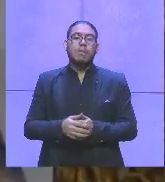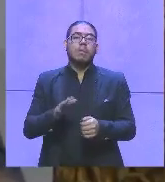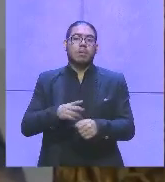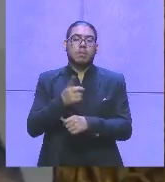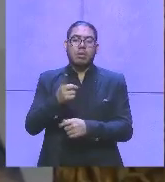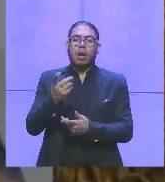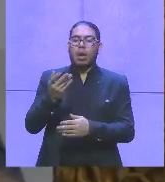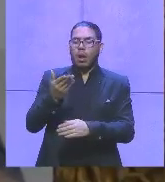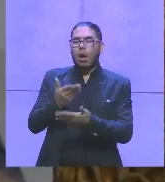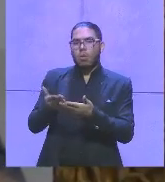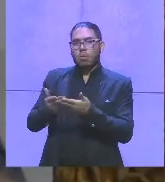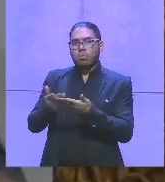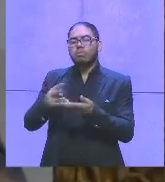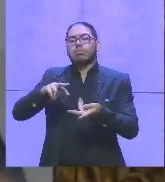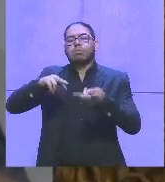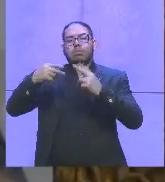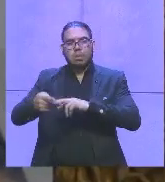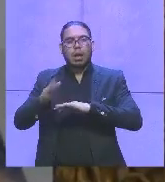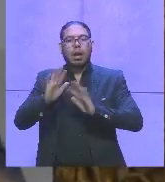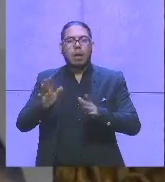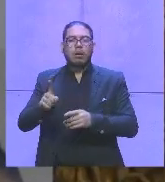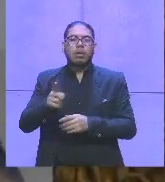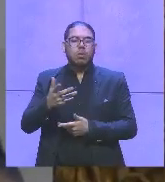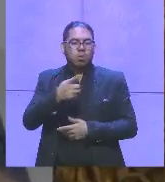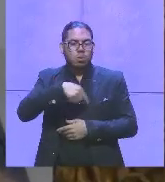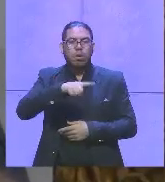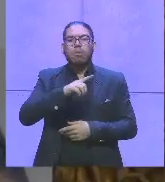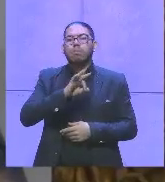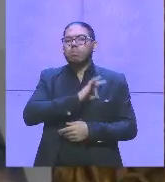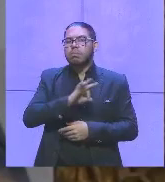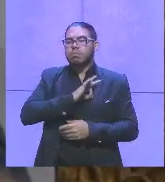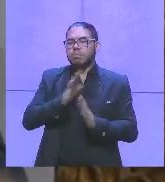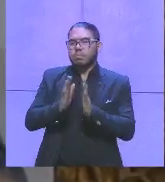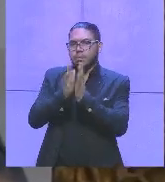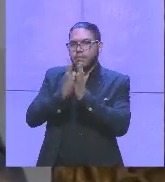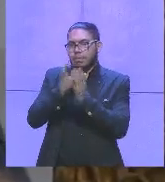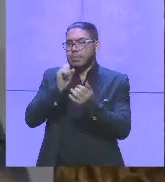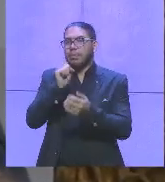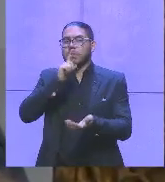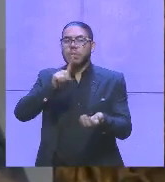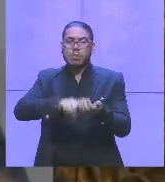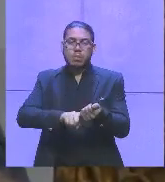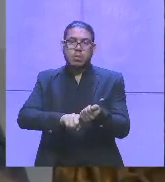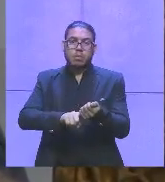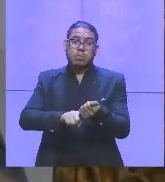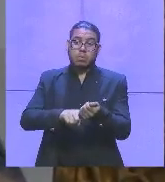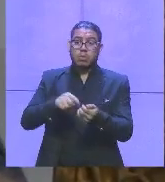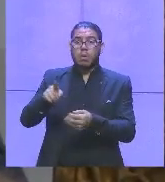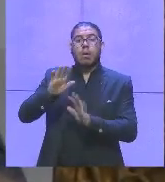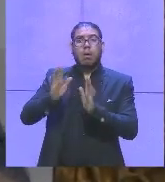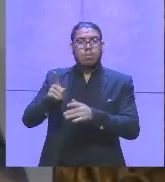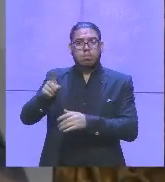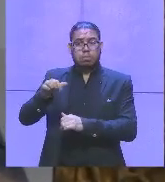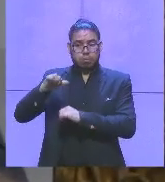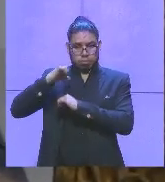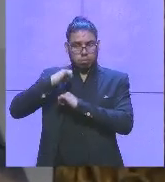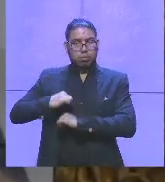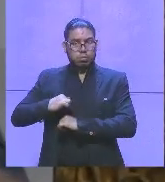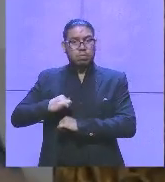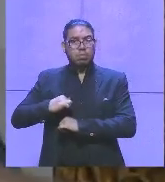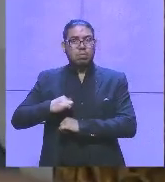los derechos humanos. Esta es una obligación no solo del tribunal, sino de todas las autoridades del